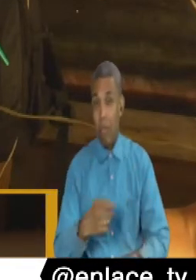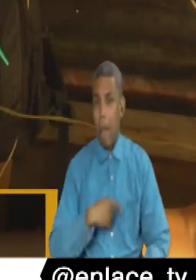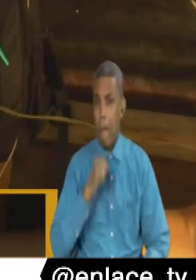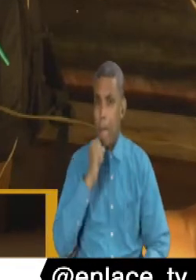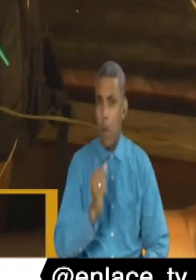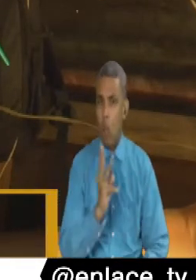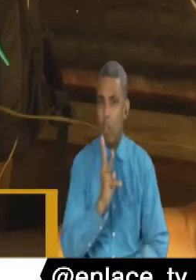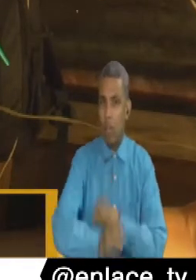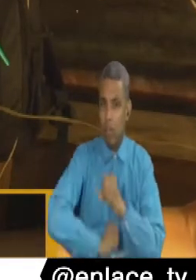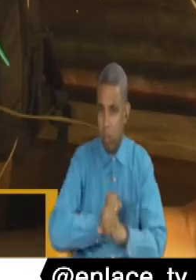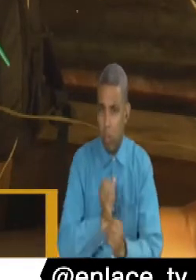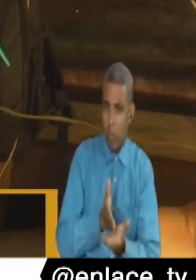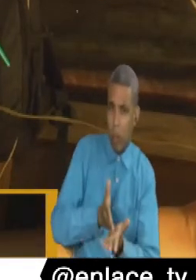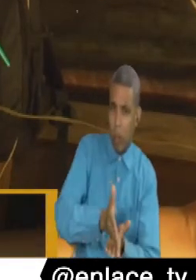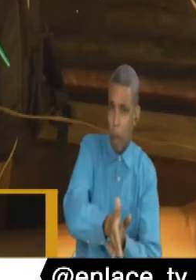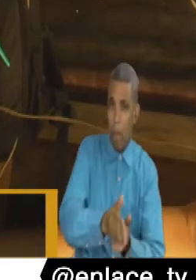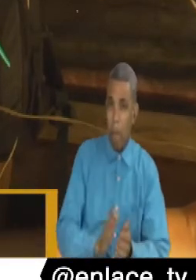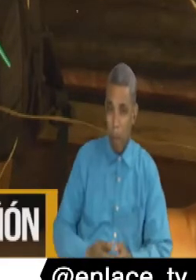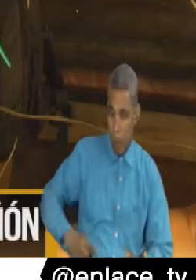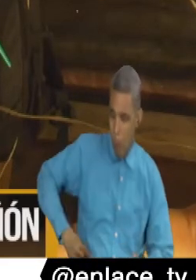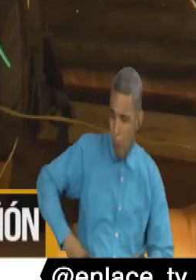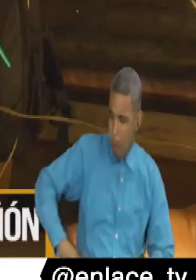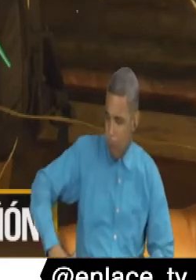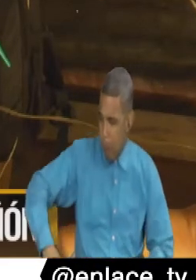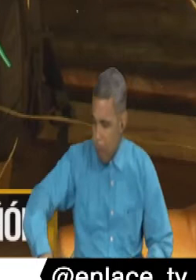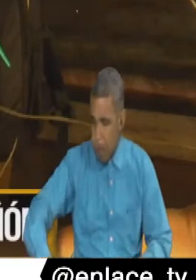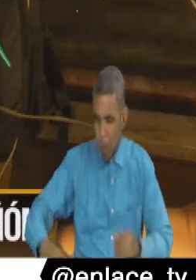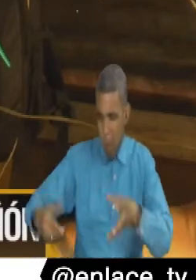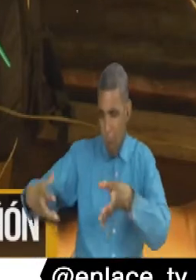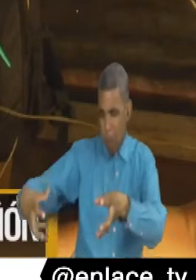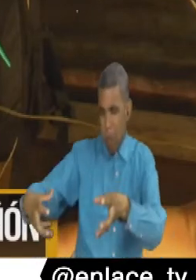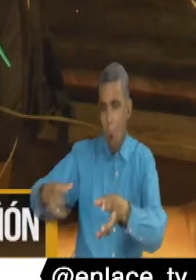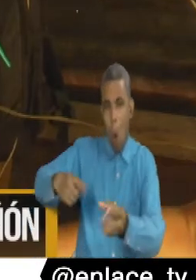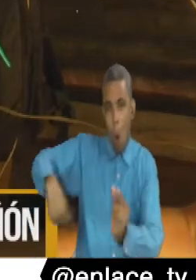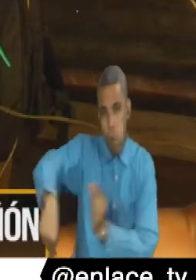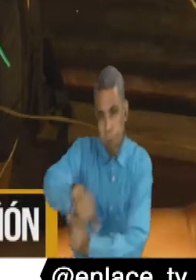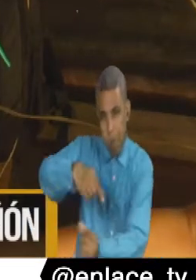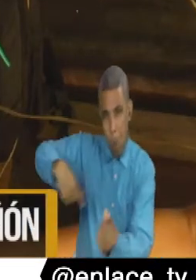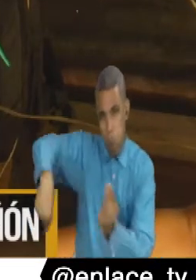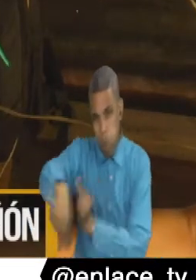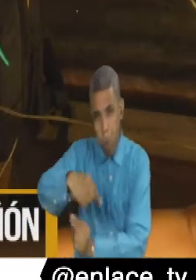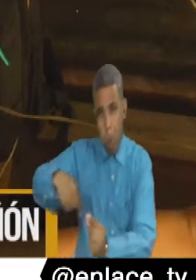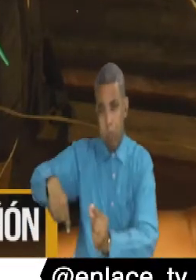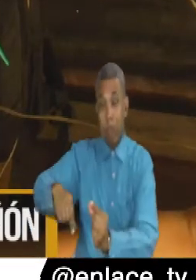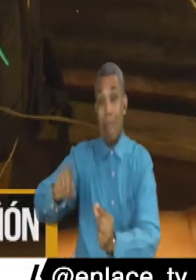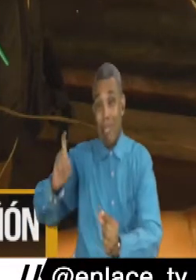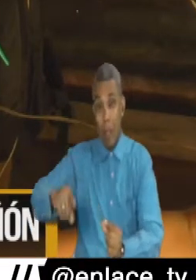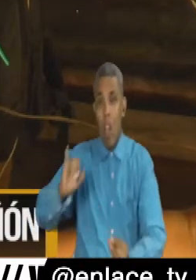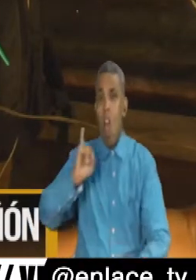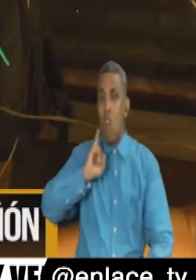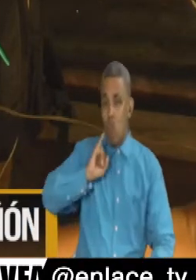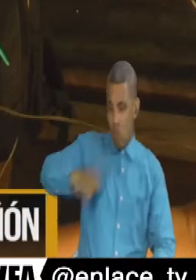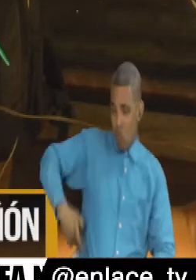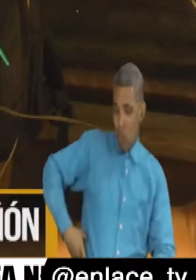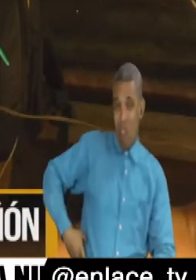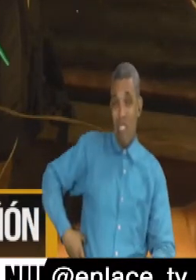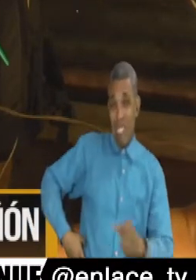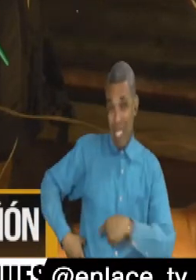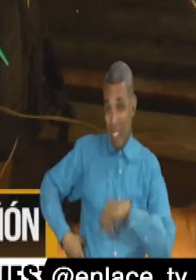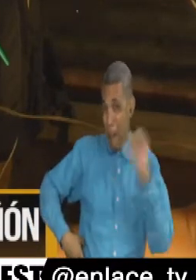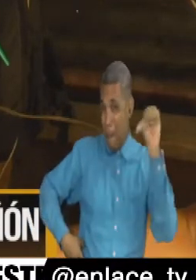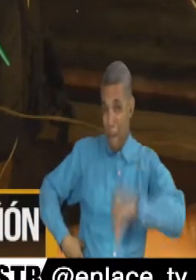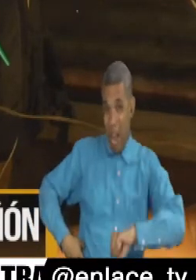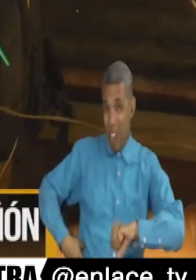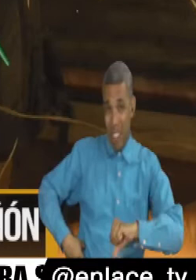en hemodiálisis y estamos en la vuelta del trasplante para mejorar la calidad de vida, que es lo único que nos